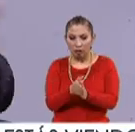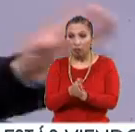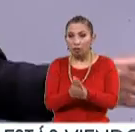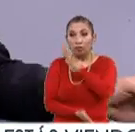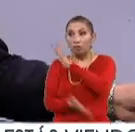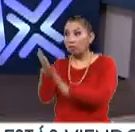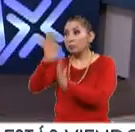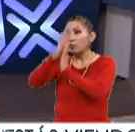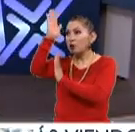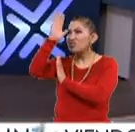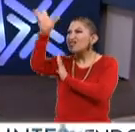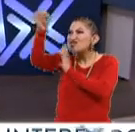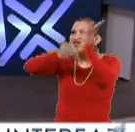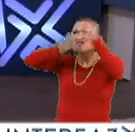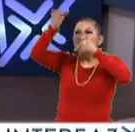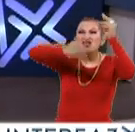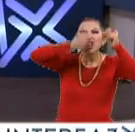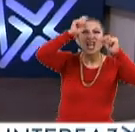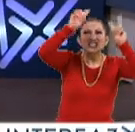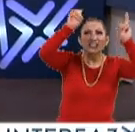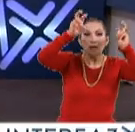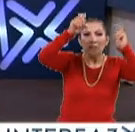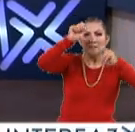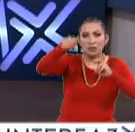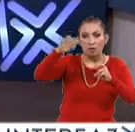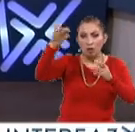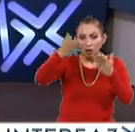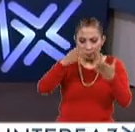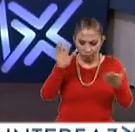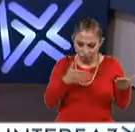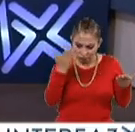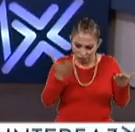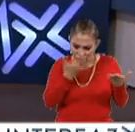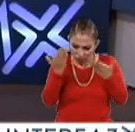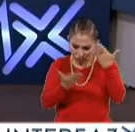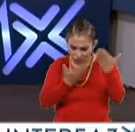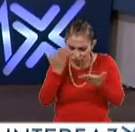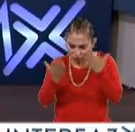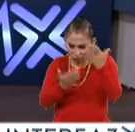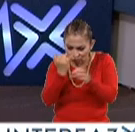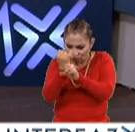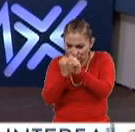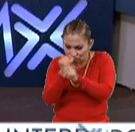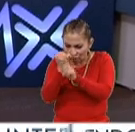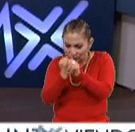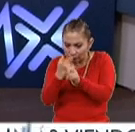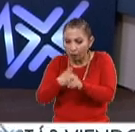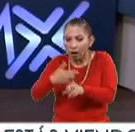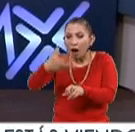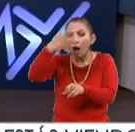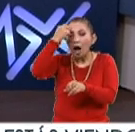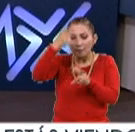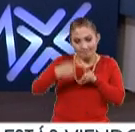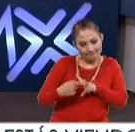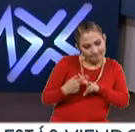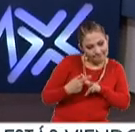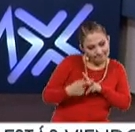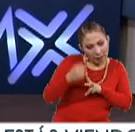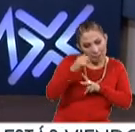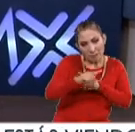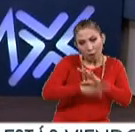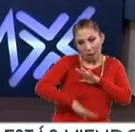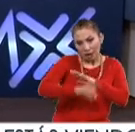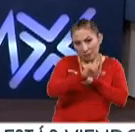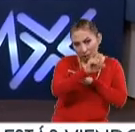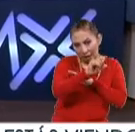me fui a la biblioteca a buscar todo lo relacionado con eso. Y me puse a estudiar y averiguar. Entonces aprendí a hacer las operaciones en base